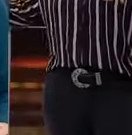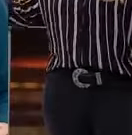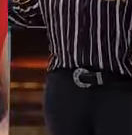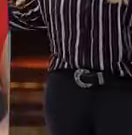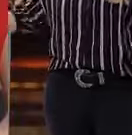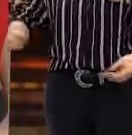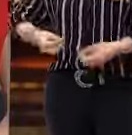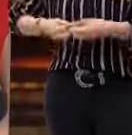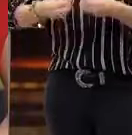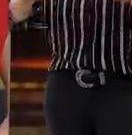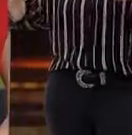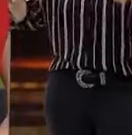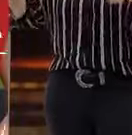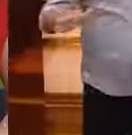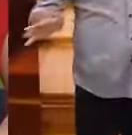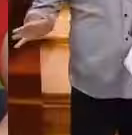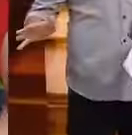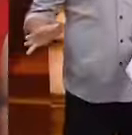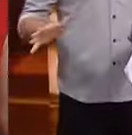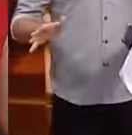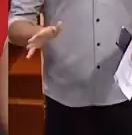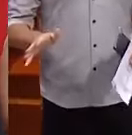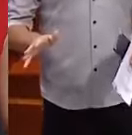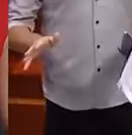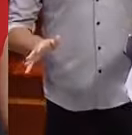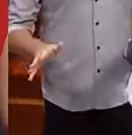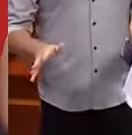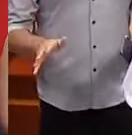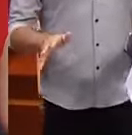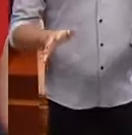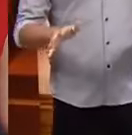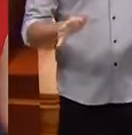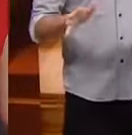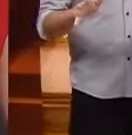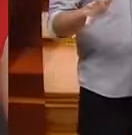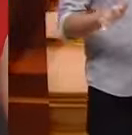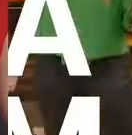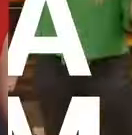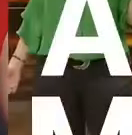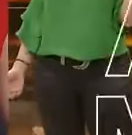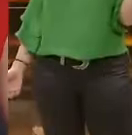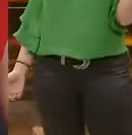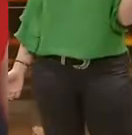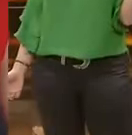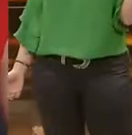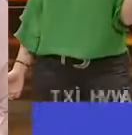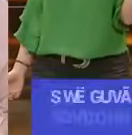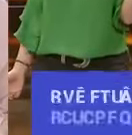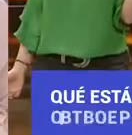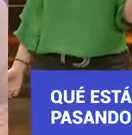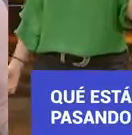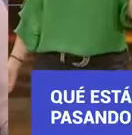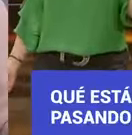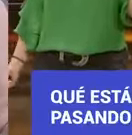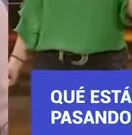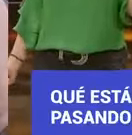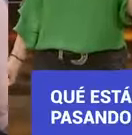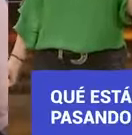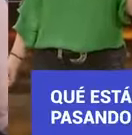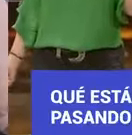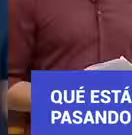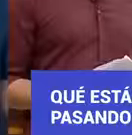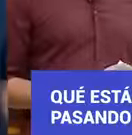5:30, Ñohanchik. A las 6, TV Perú Noticias, edición matinal. Y a las 7, ¿qué está